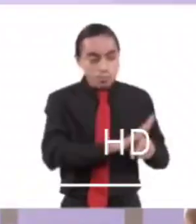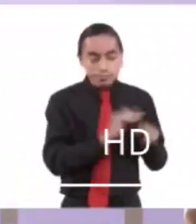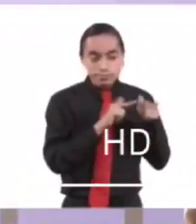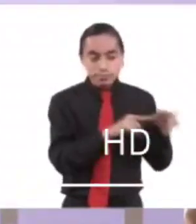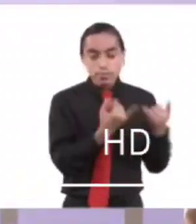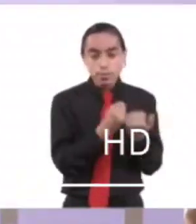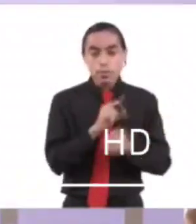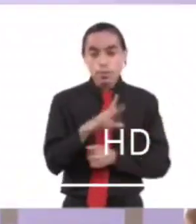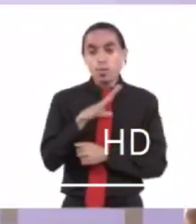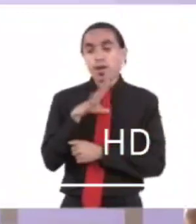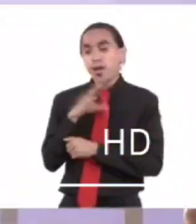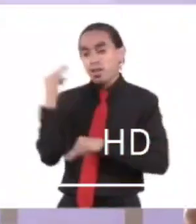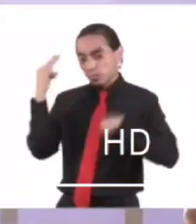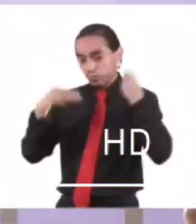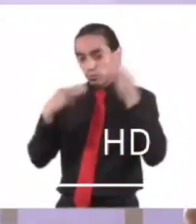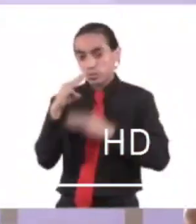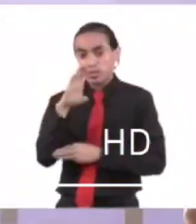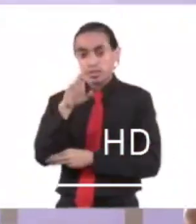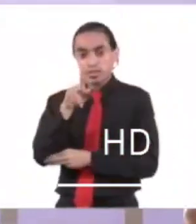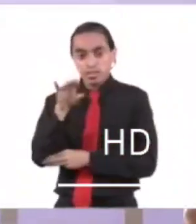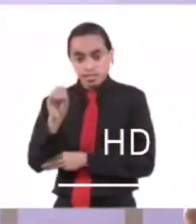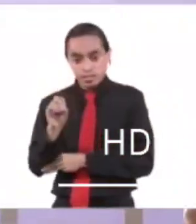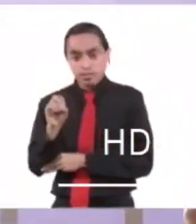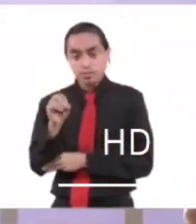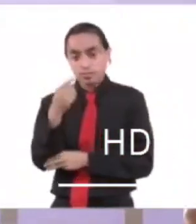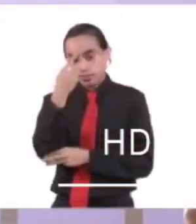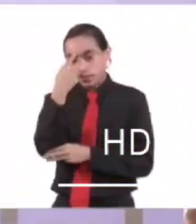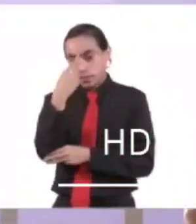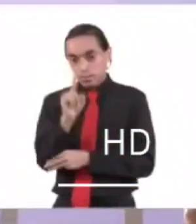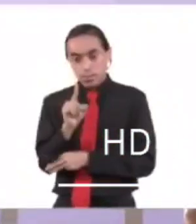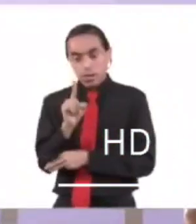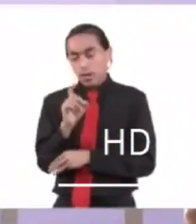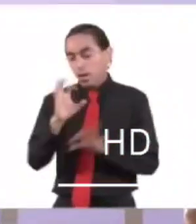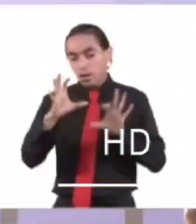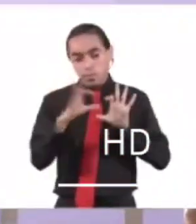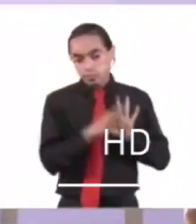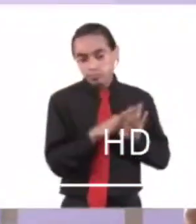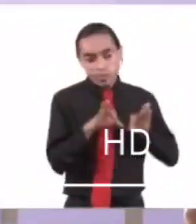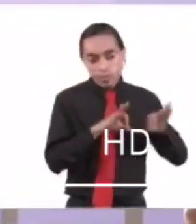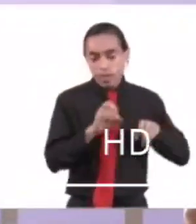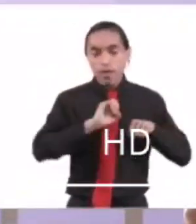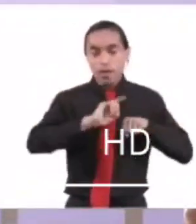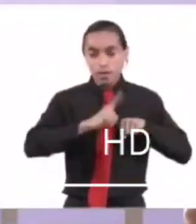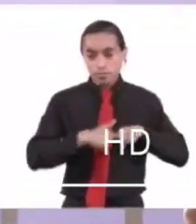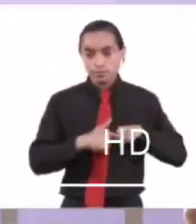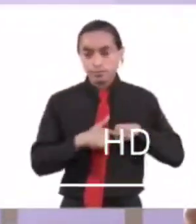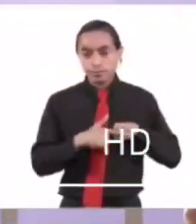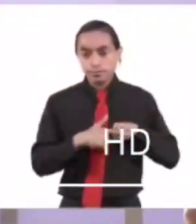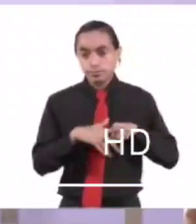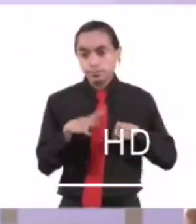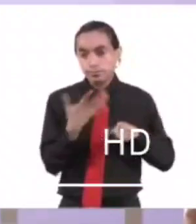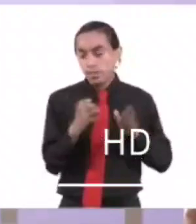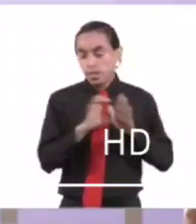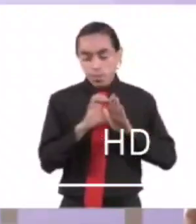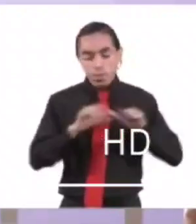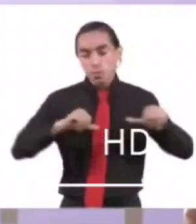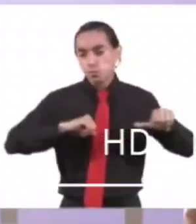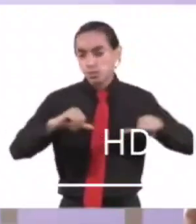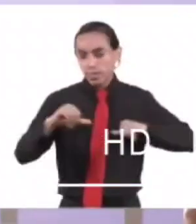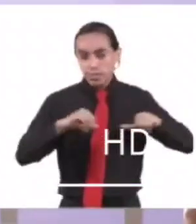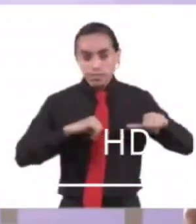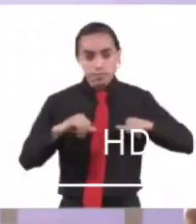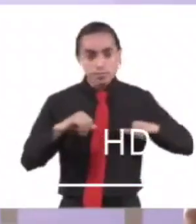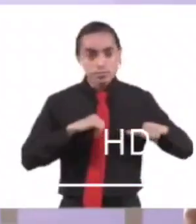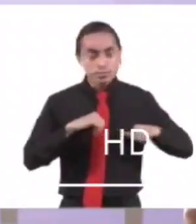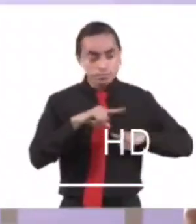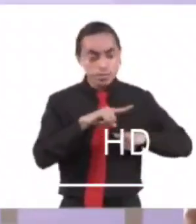con el Museo del Estanquillo para cualquier colaboración que tengamos en las actividades que